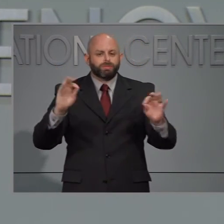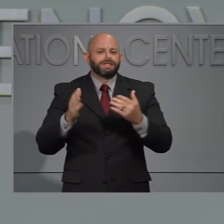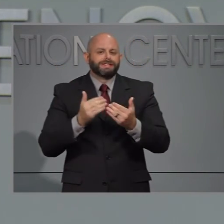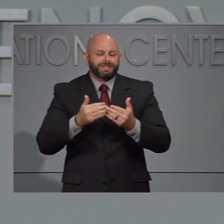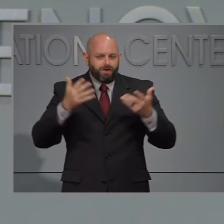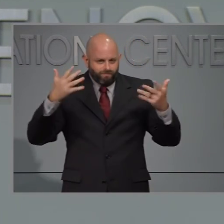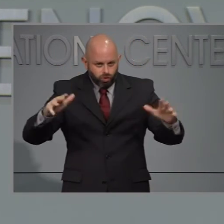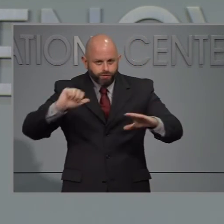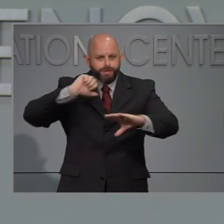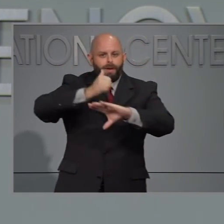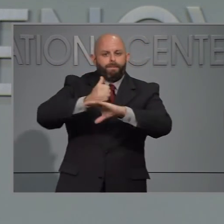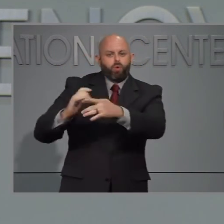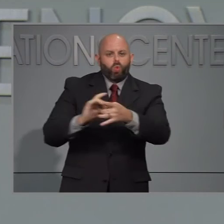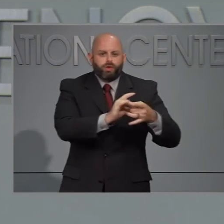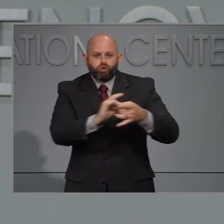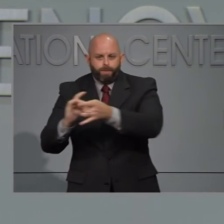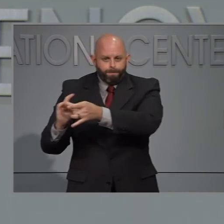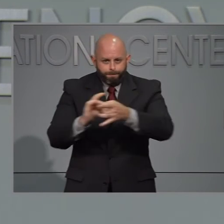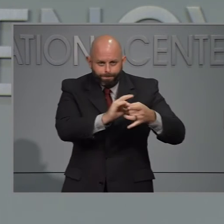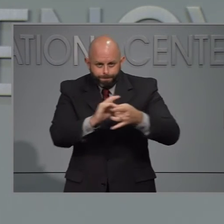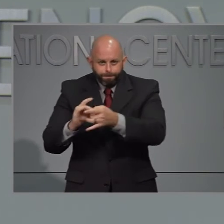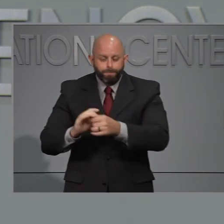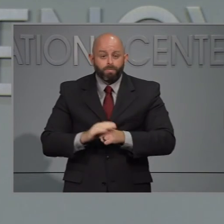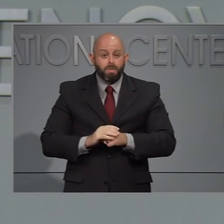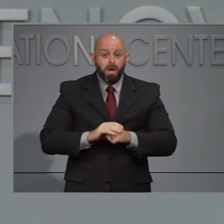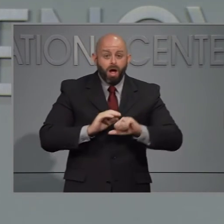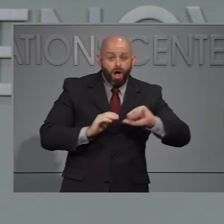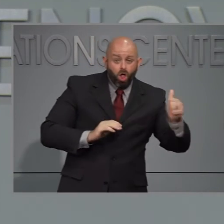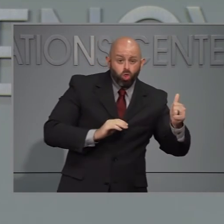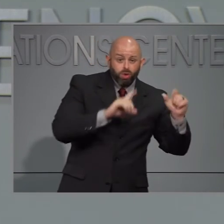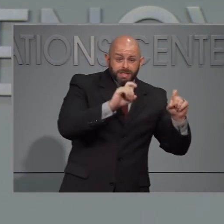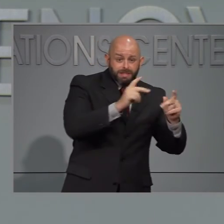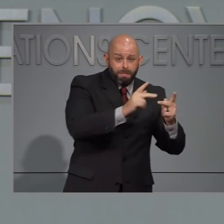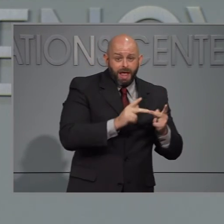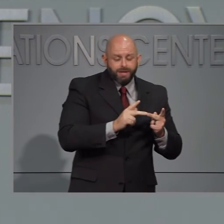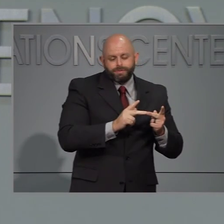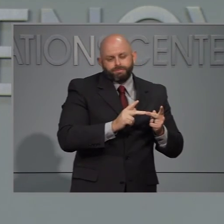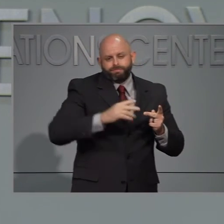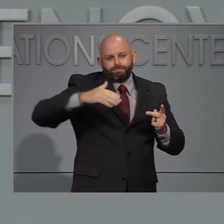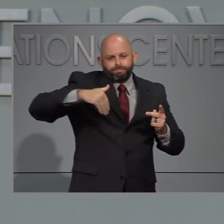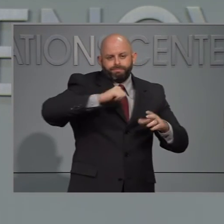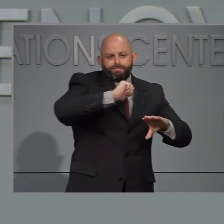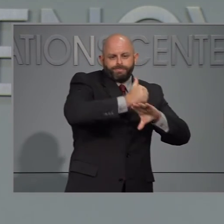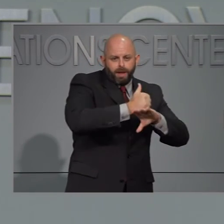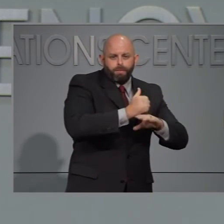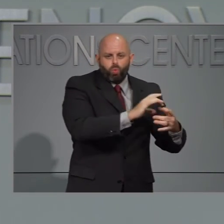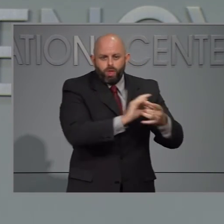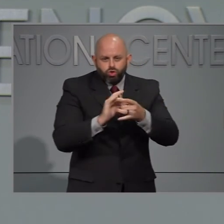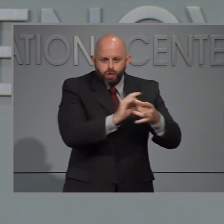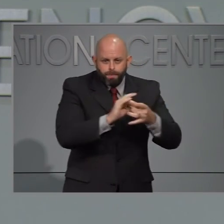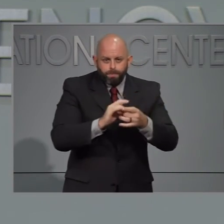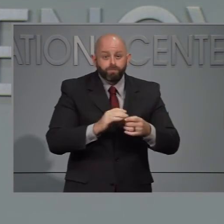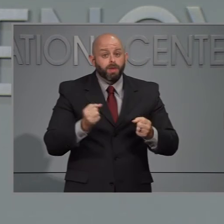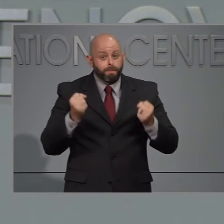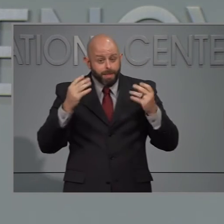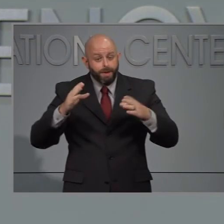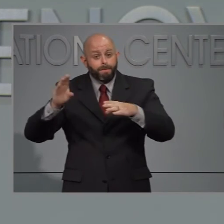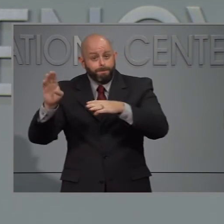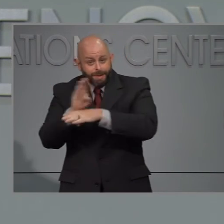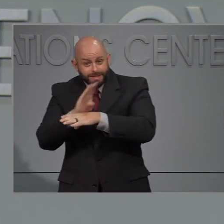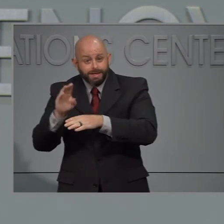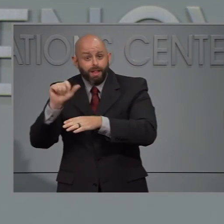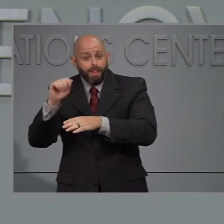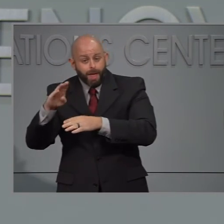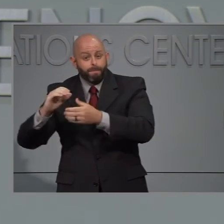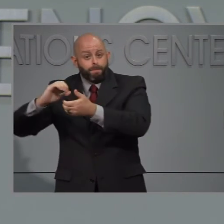con sus socios de laboratorio. Y nosotros tenemos varios laboratorios comerciales,